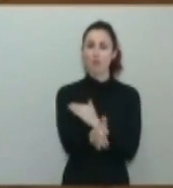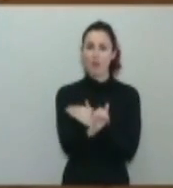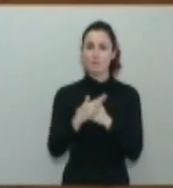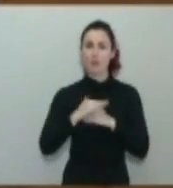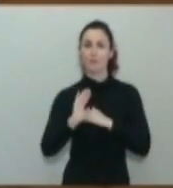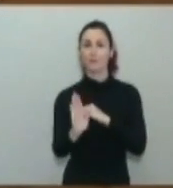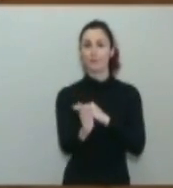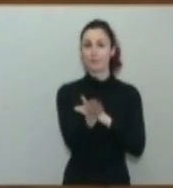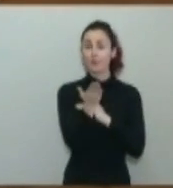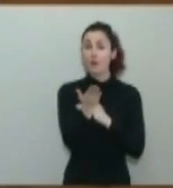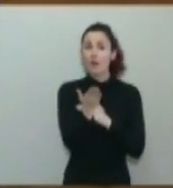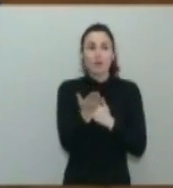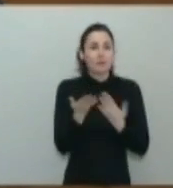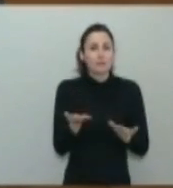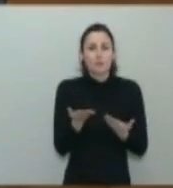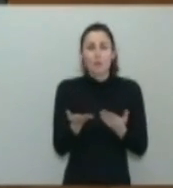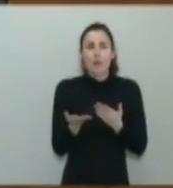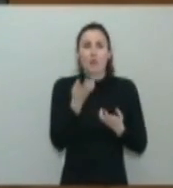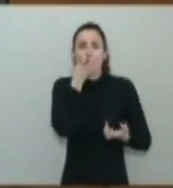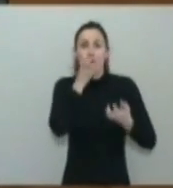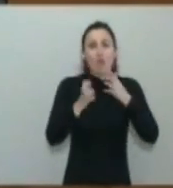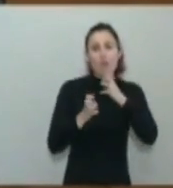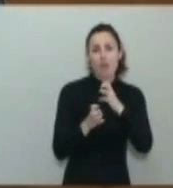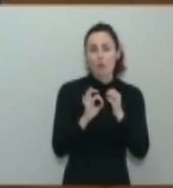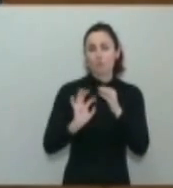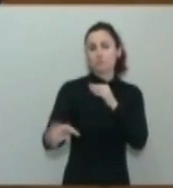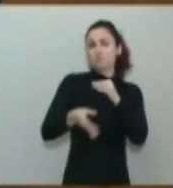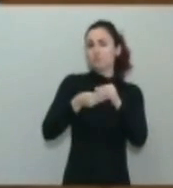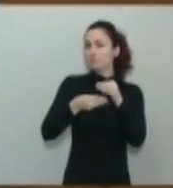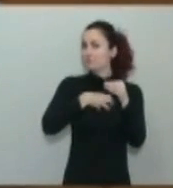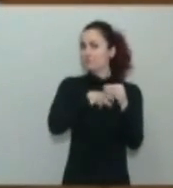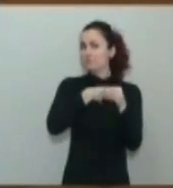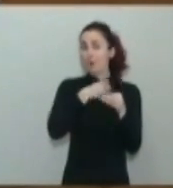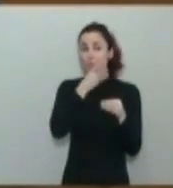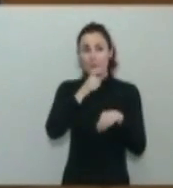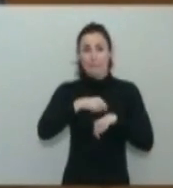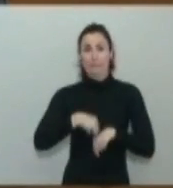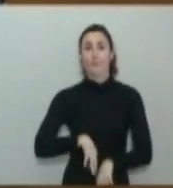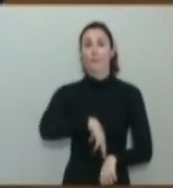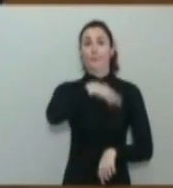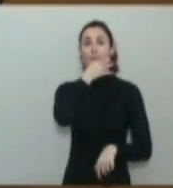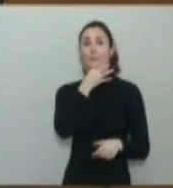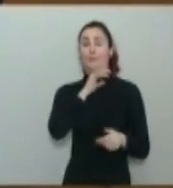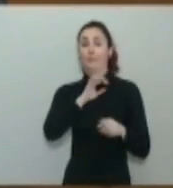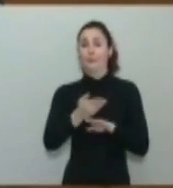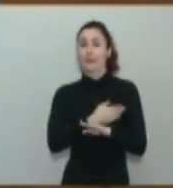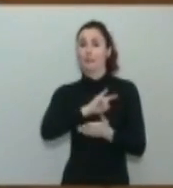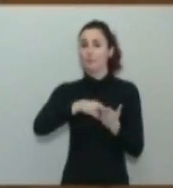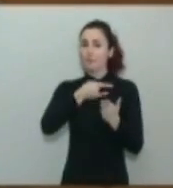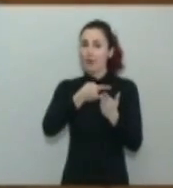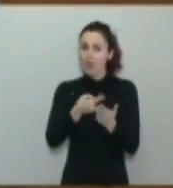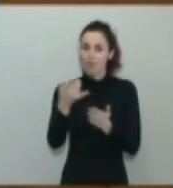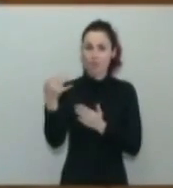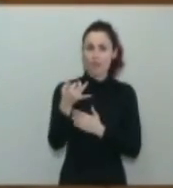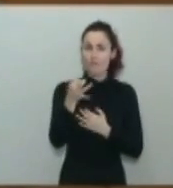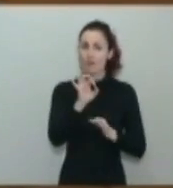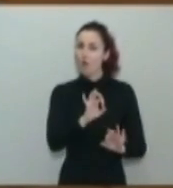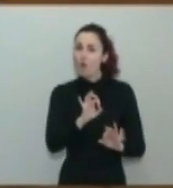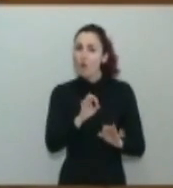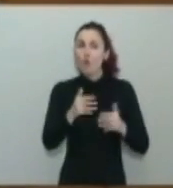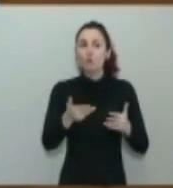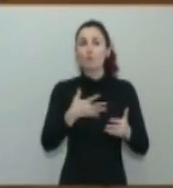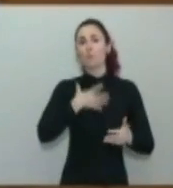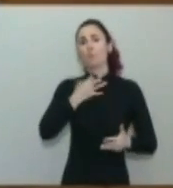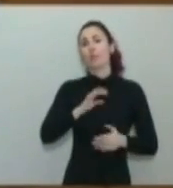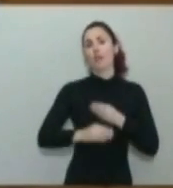disponible, no caben alegaciones en este sentido de falta de tiempo, de necesidad de planificación o de que será